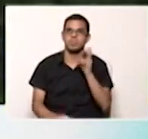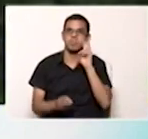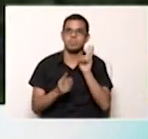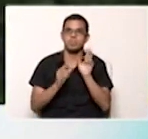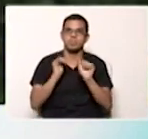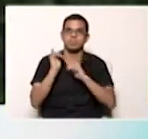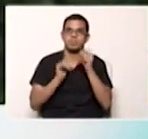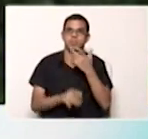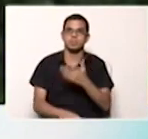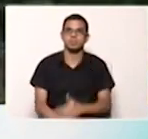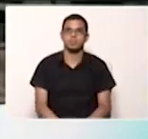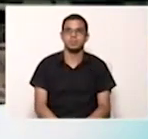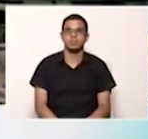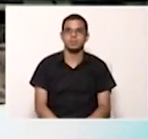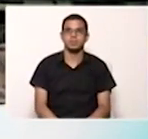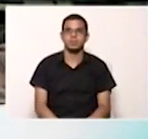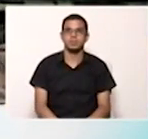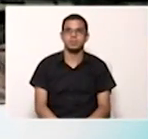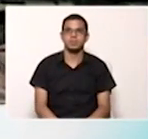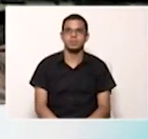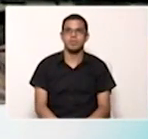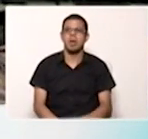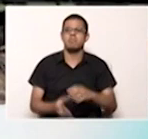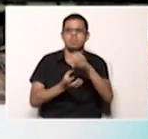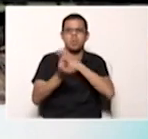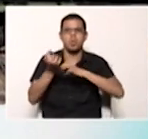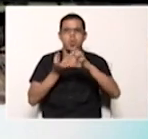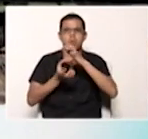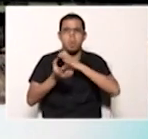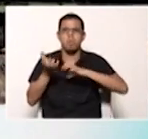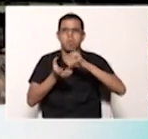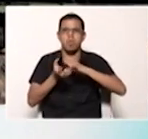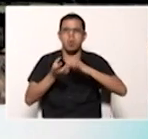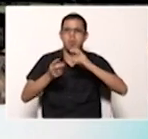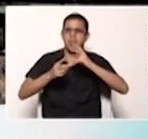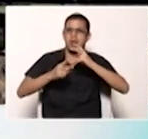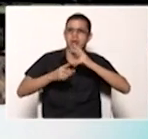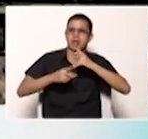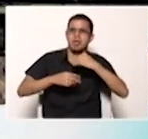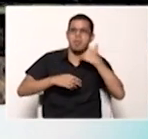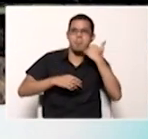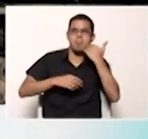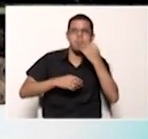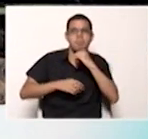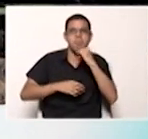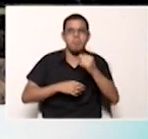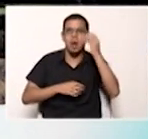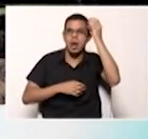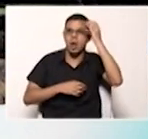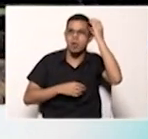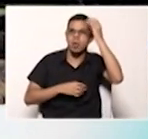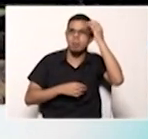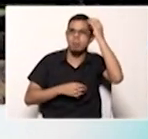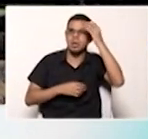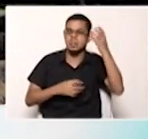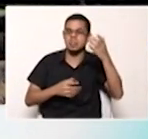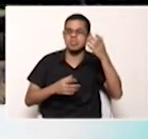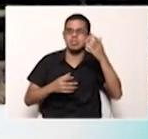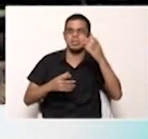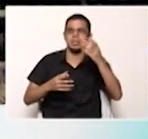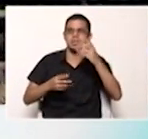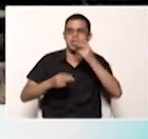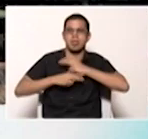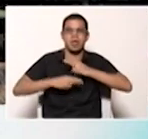video. A causa del ser humano, el equilibrio ecológico se ha roto. Todos somos un